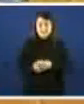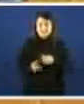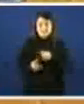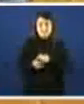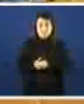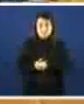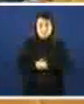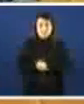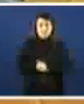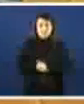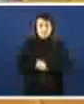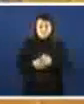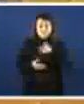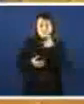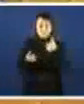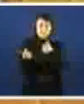pois...